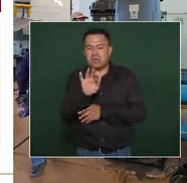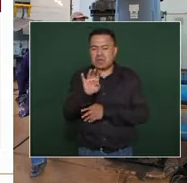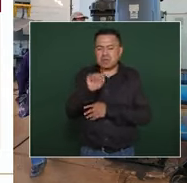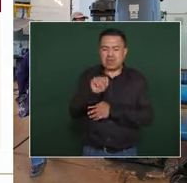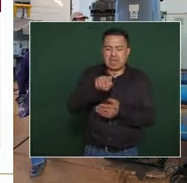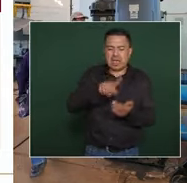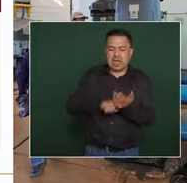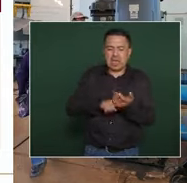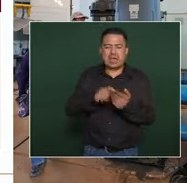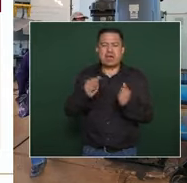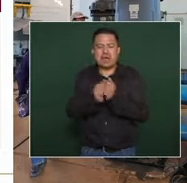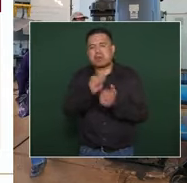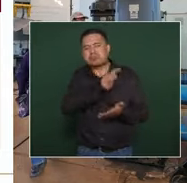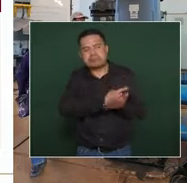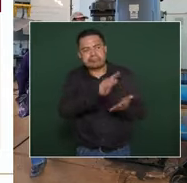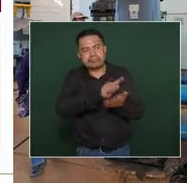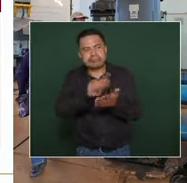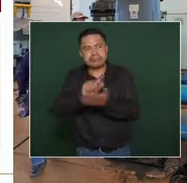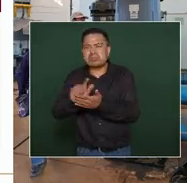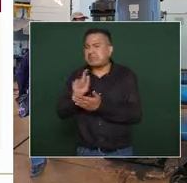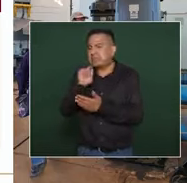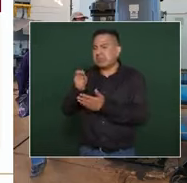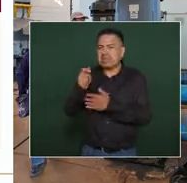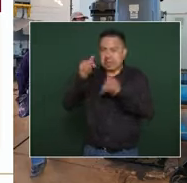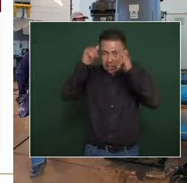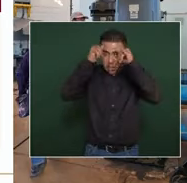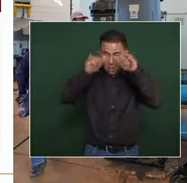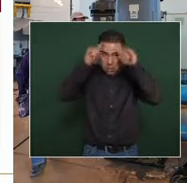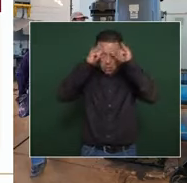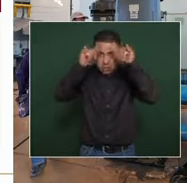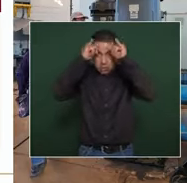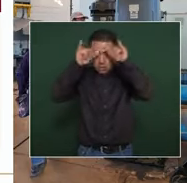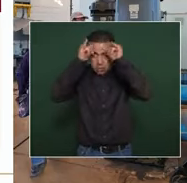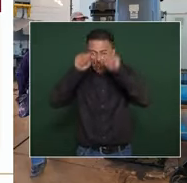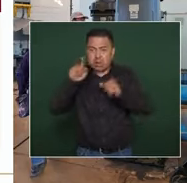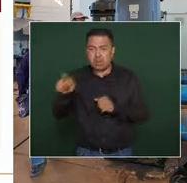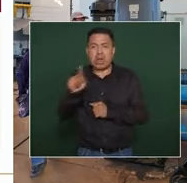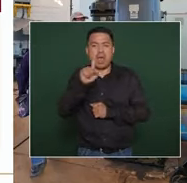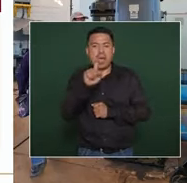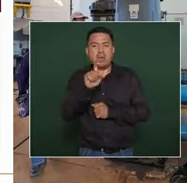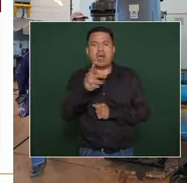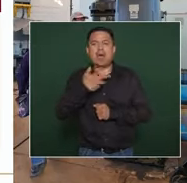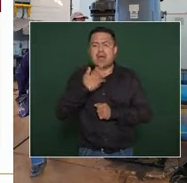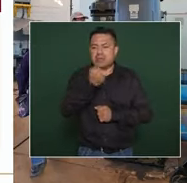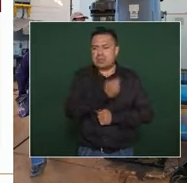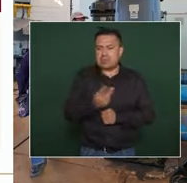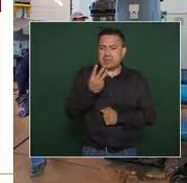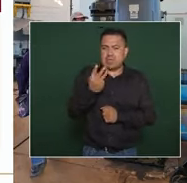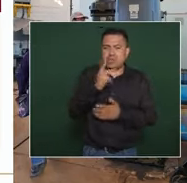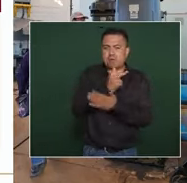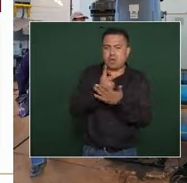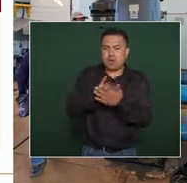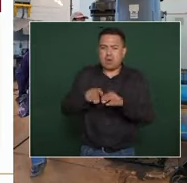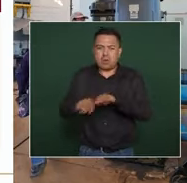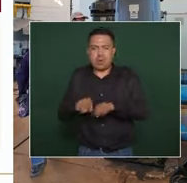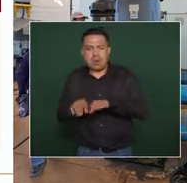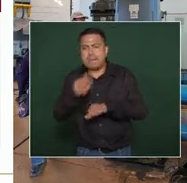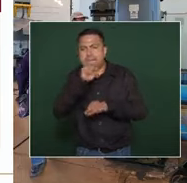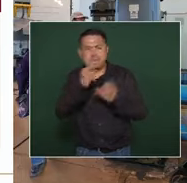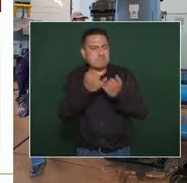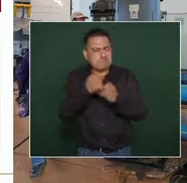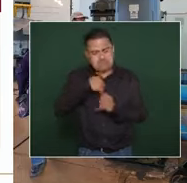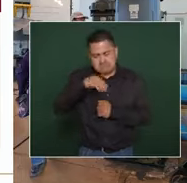acciones en saneamiento. En lo que se refiere a Coyuca de Benítez, en agua potable tenemos 3 acciones y también